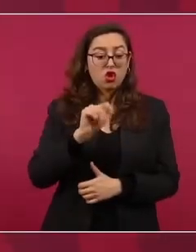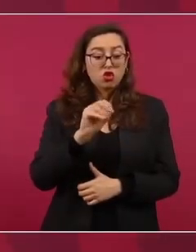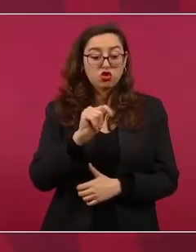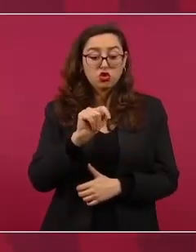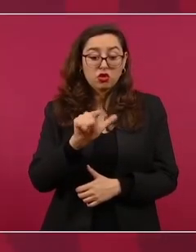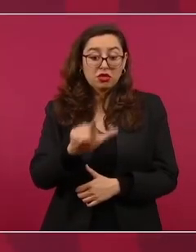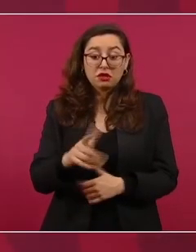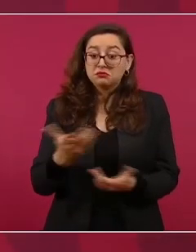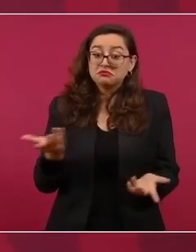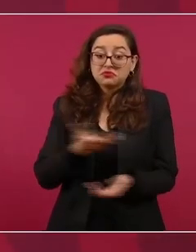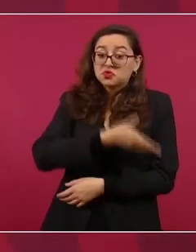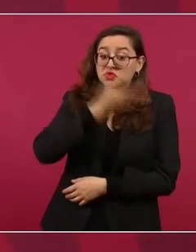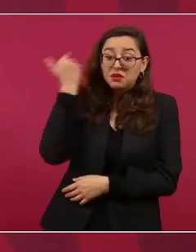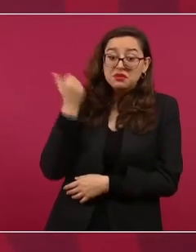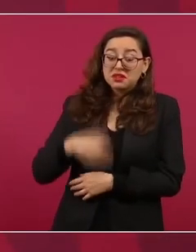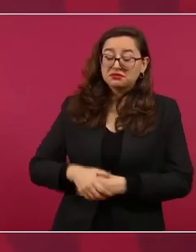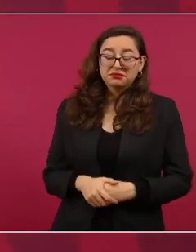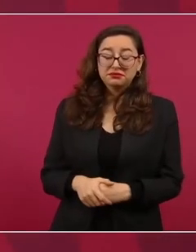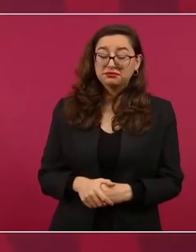información,